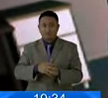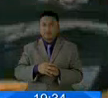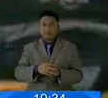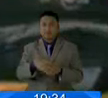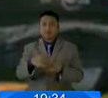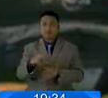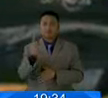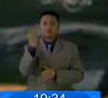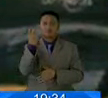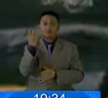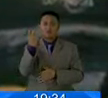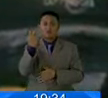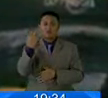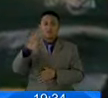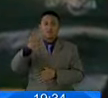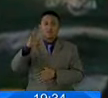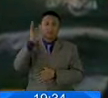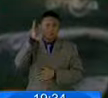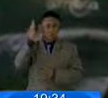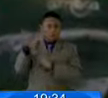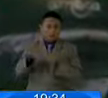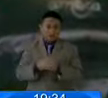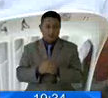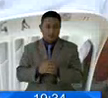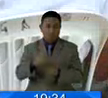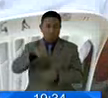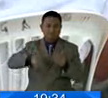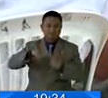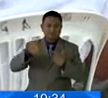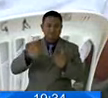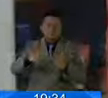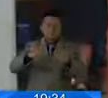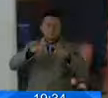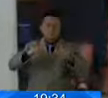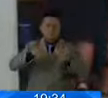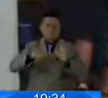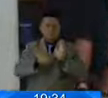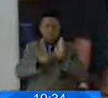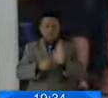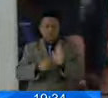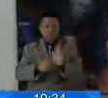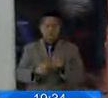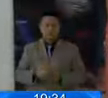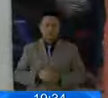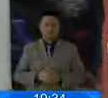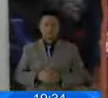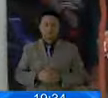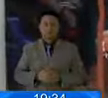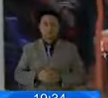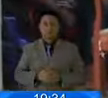una docena de femicidios. Les tendremos una profunda investigación luego de la pausa.